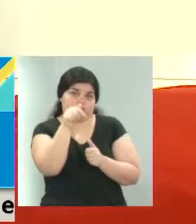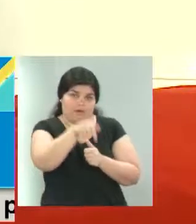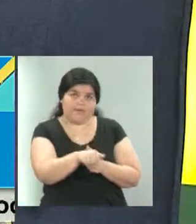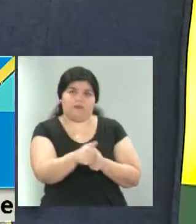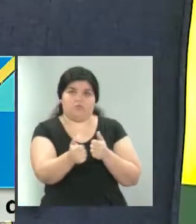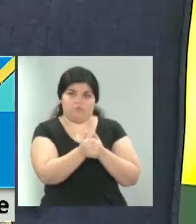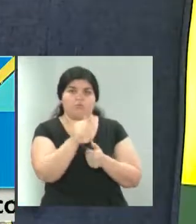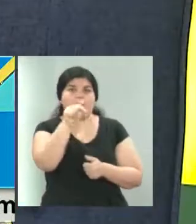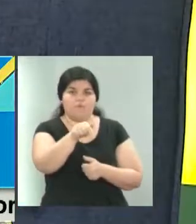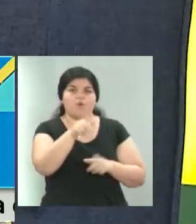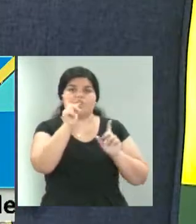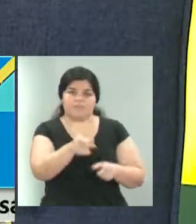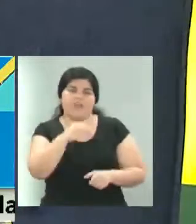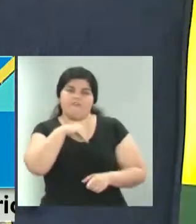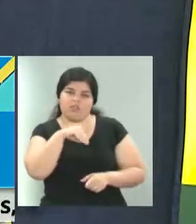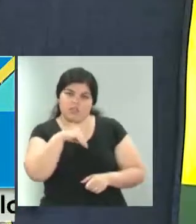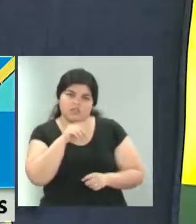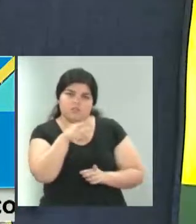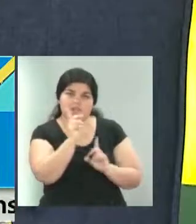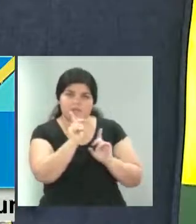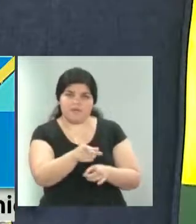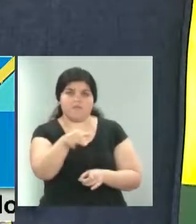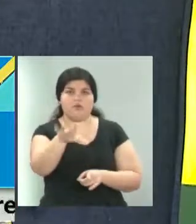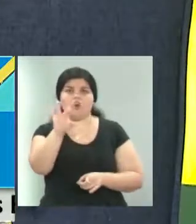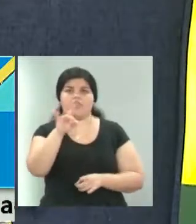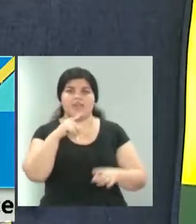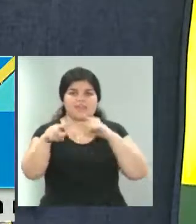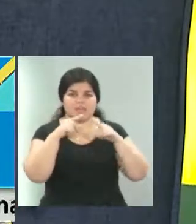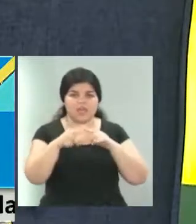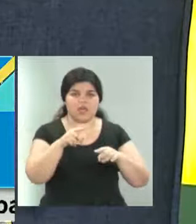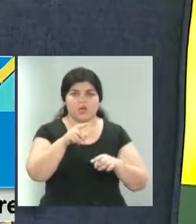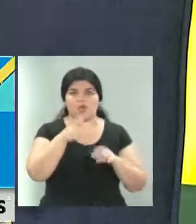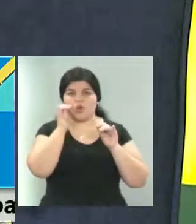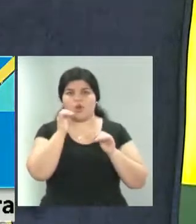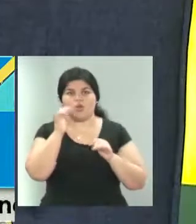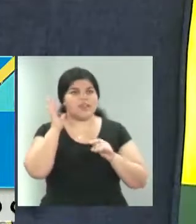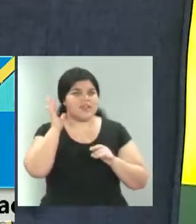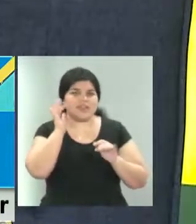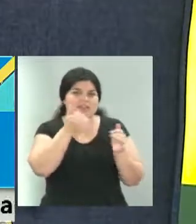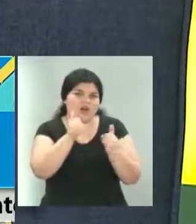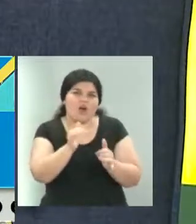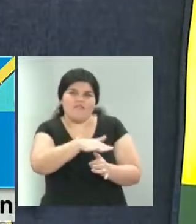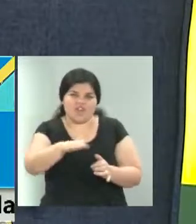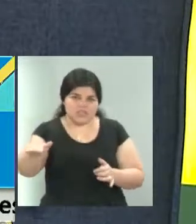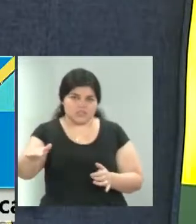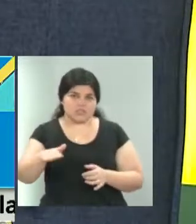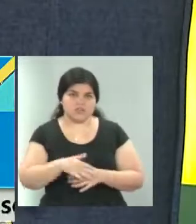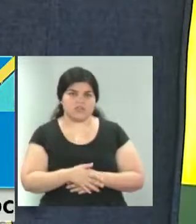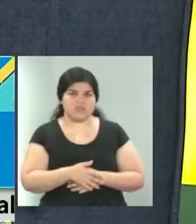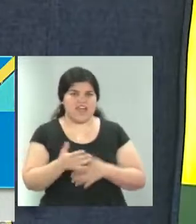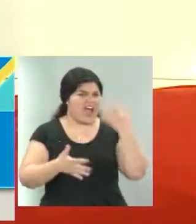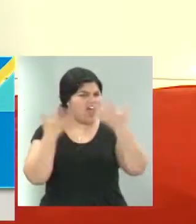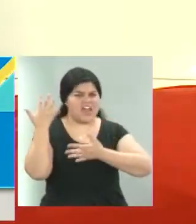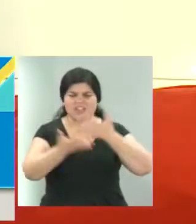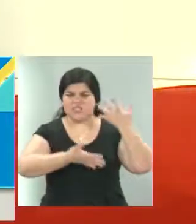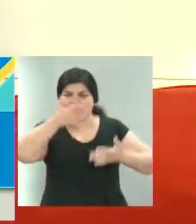Y fuiste víctima digo vos, como técnico, con los chicos, chicos, jovencitos, de una agresión